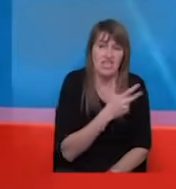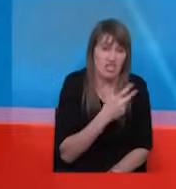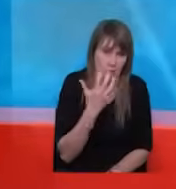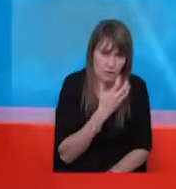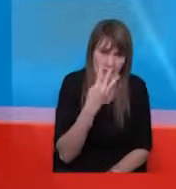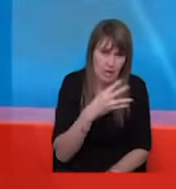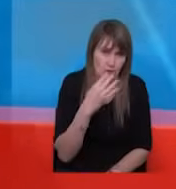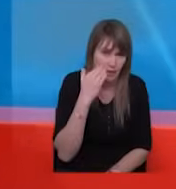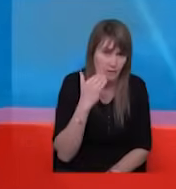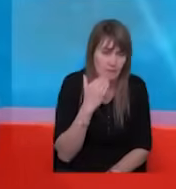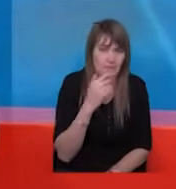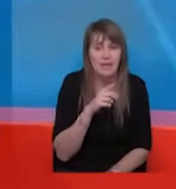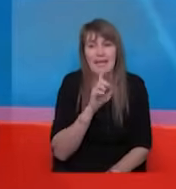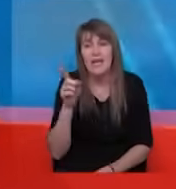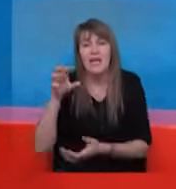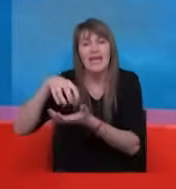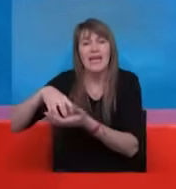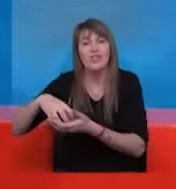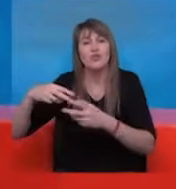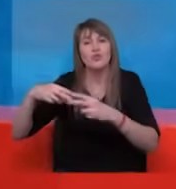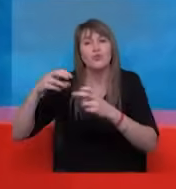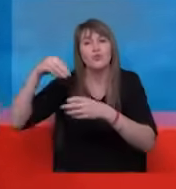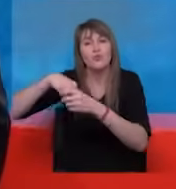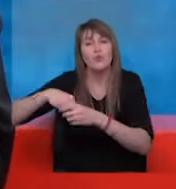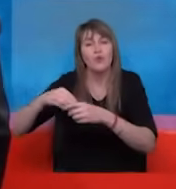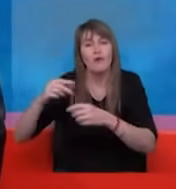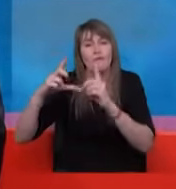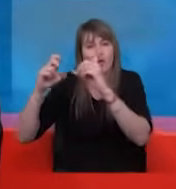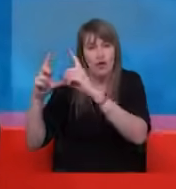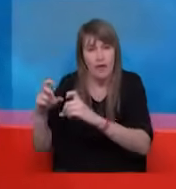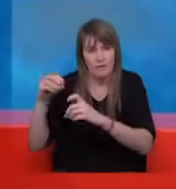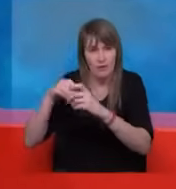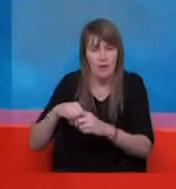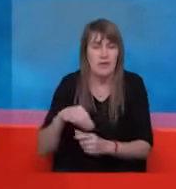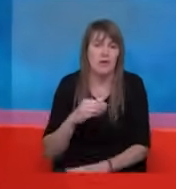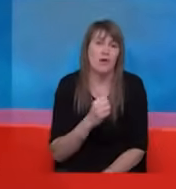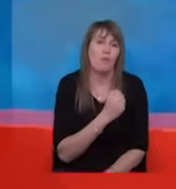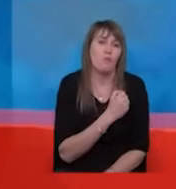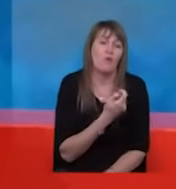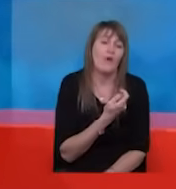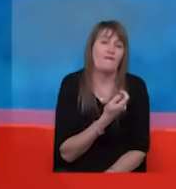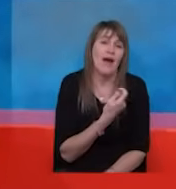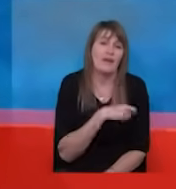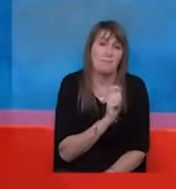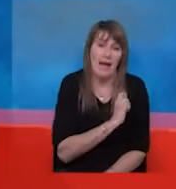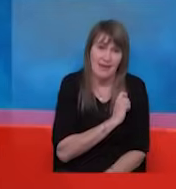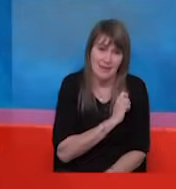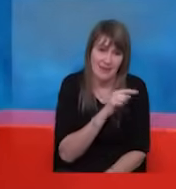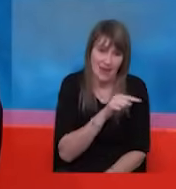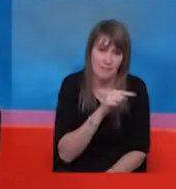Y el estudio fotográfico Sichel, ubicado ahí en la calle Boulevard España, que era el estudio